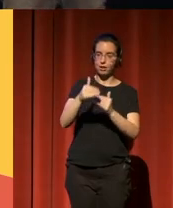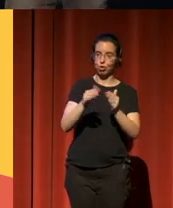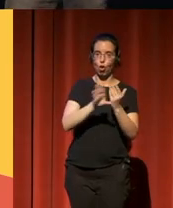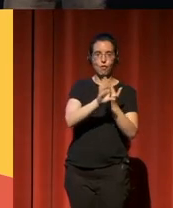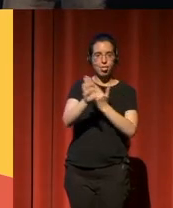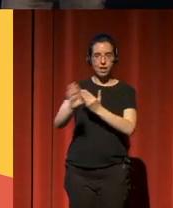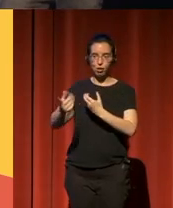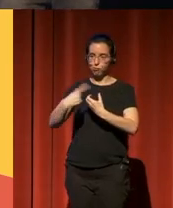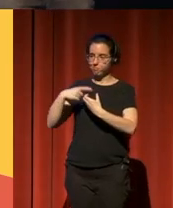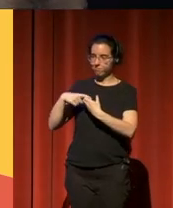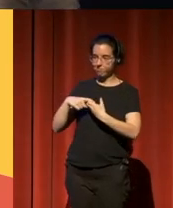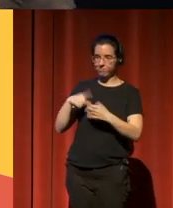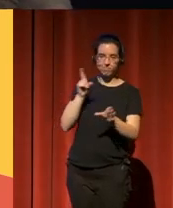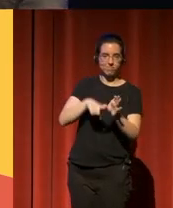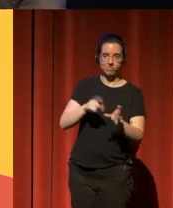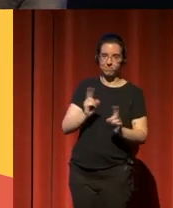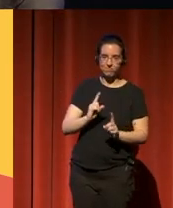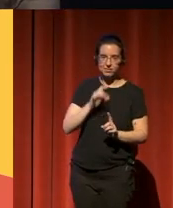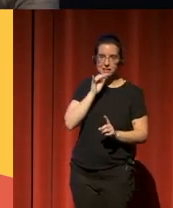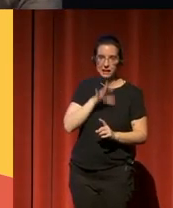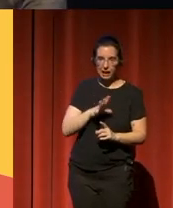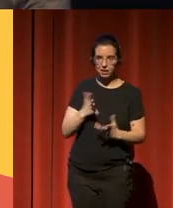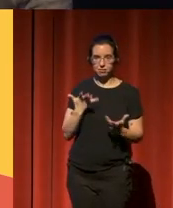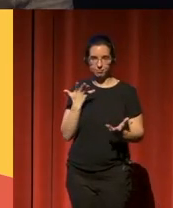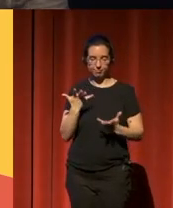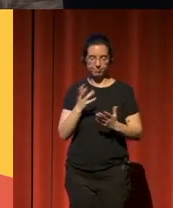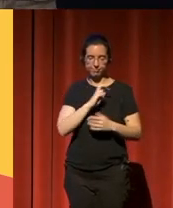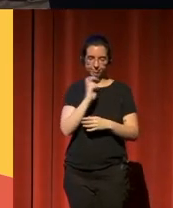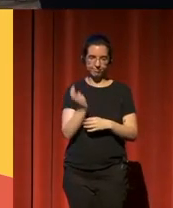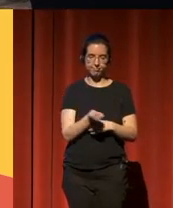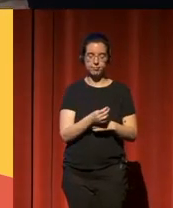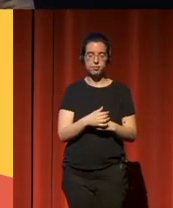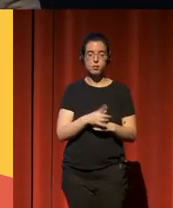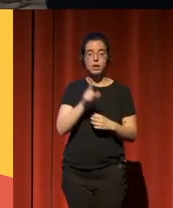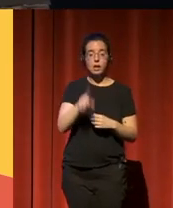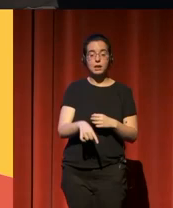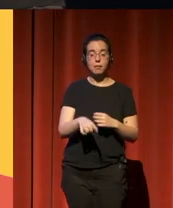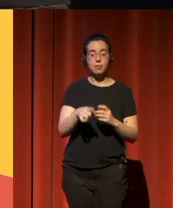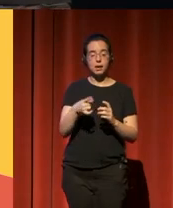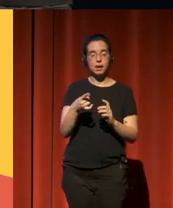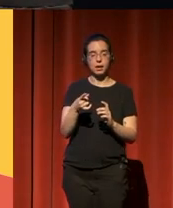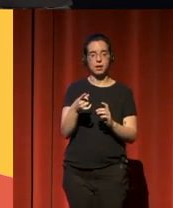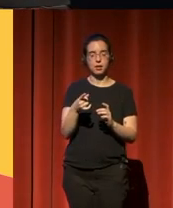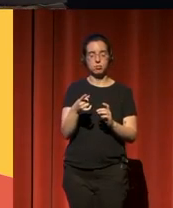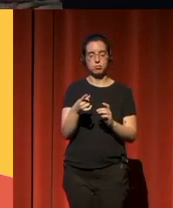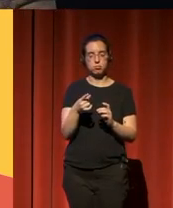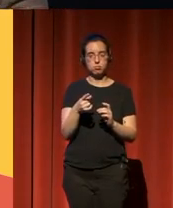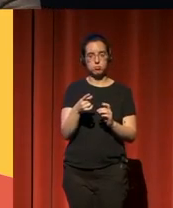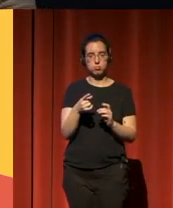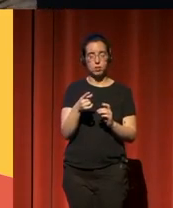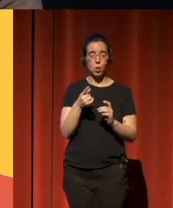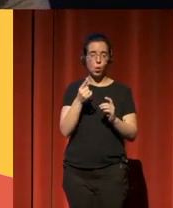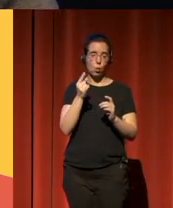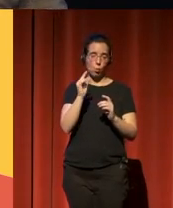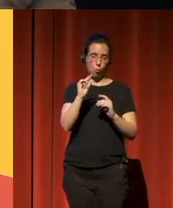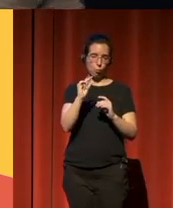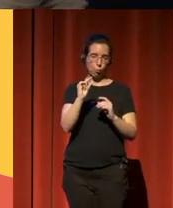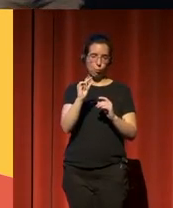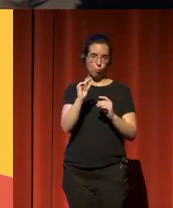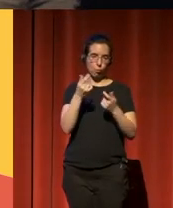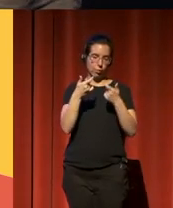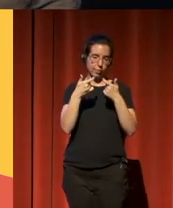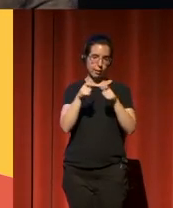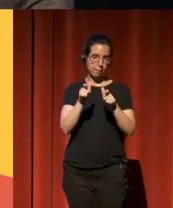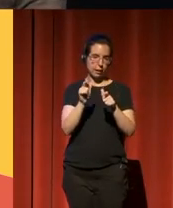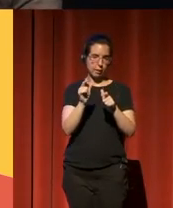vecinal etcétera y eh también hemos dedicado un pequeño apartado